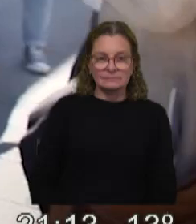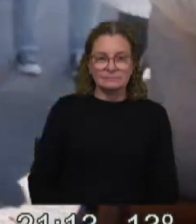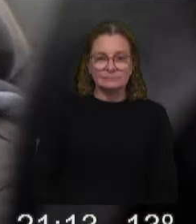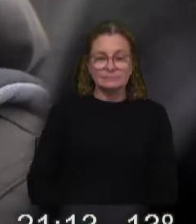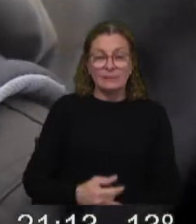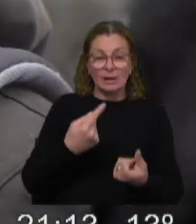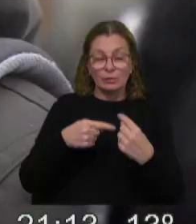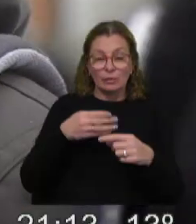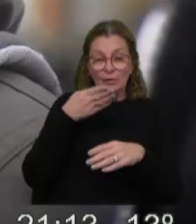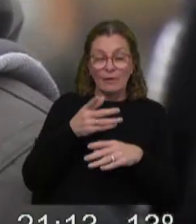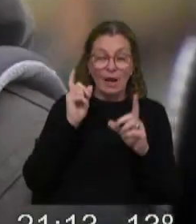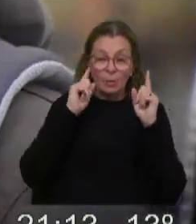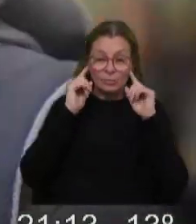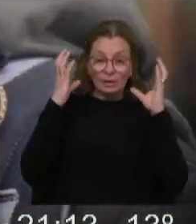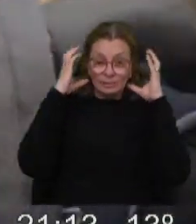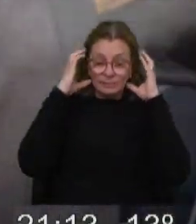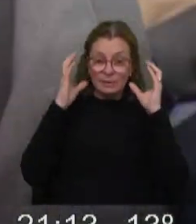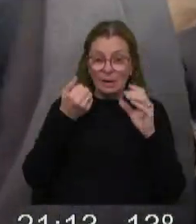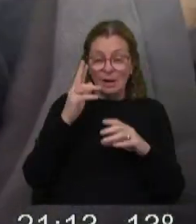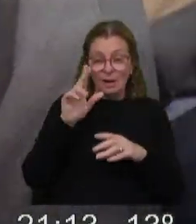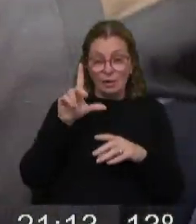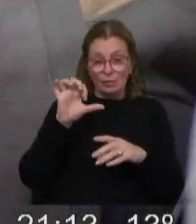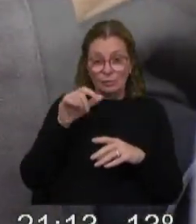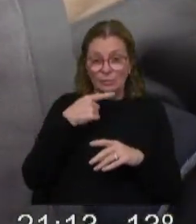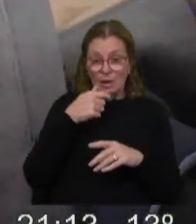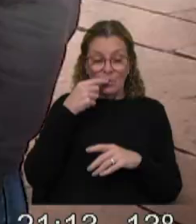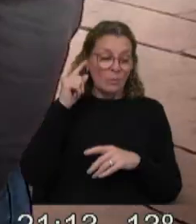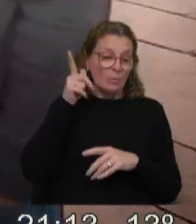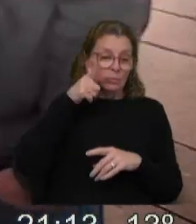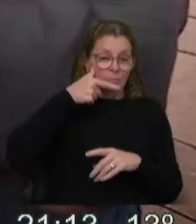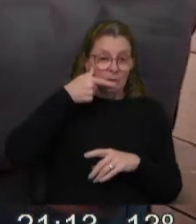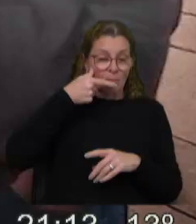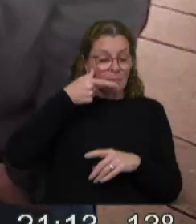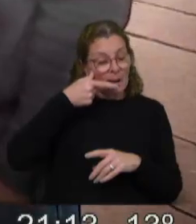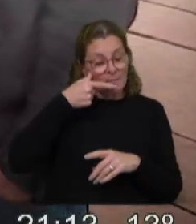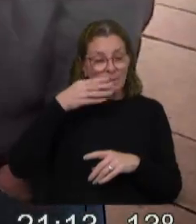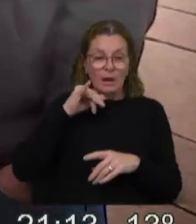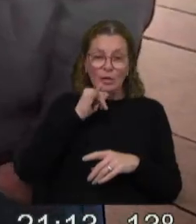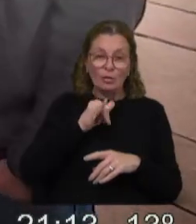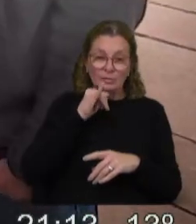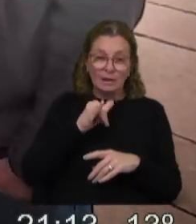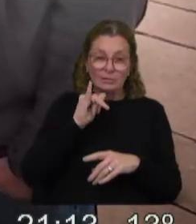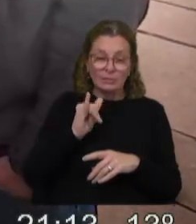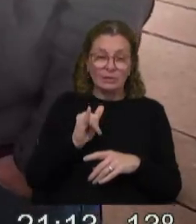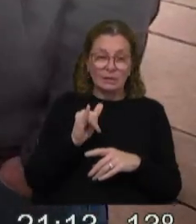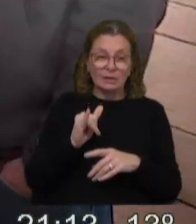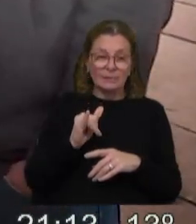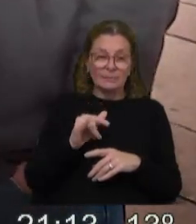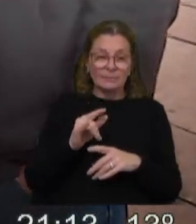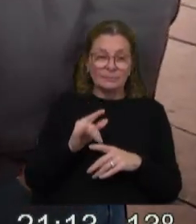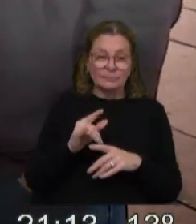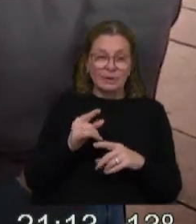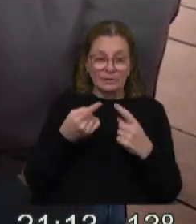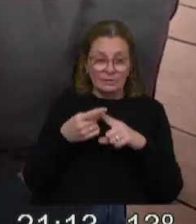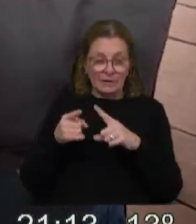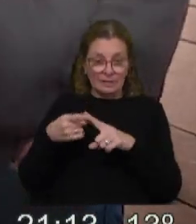Entonces, uno va escuchando a Carlos, que es en vivo, o sea, tú estás con un micrófono, ¿no? Y vas contando las anécdotas o las